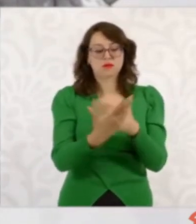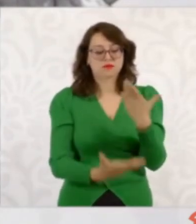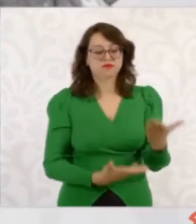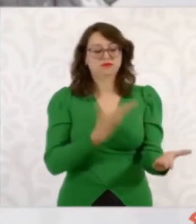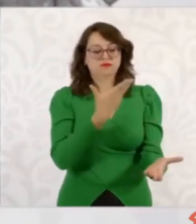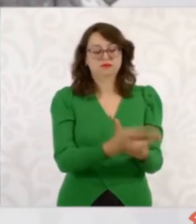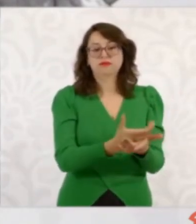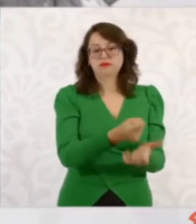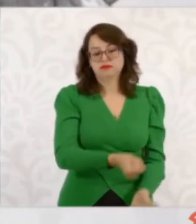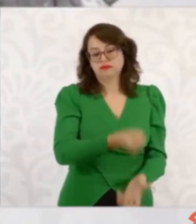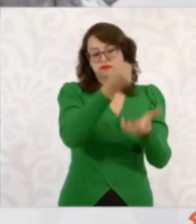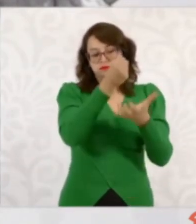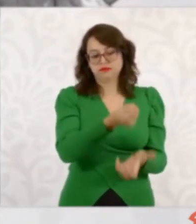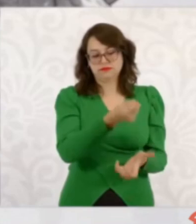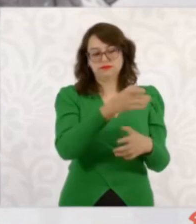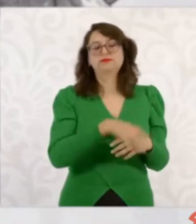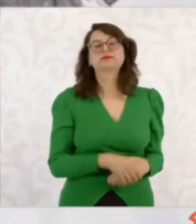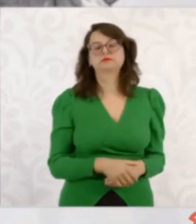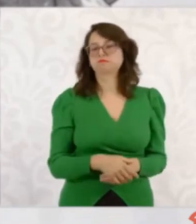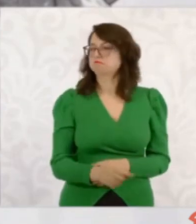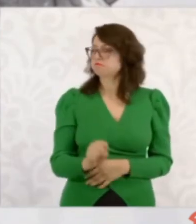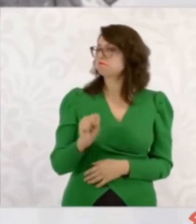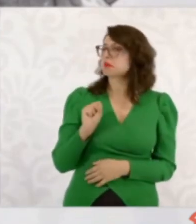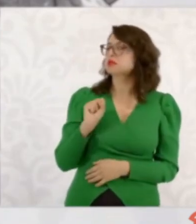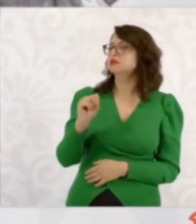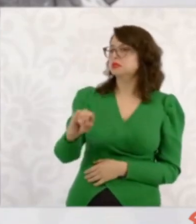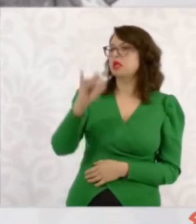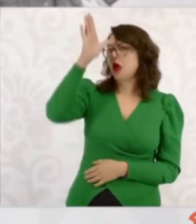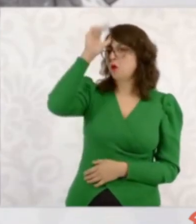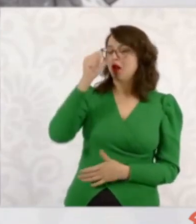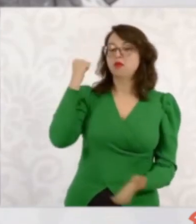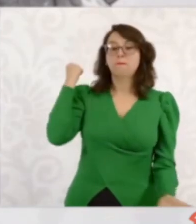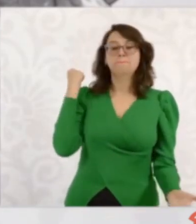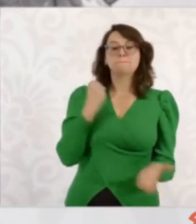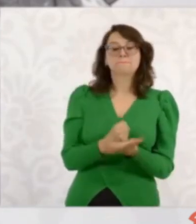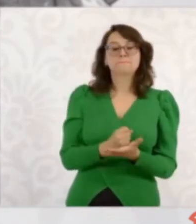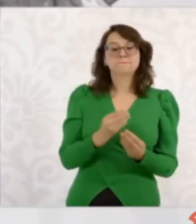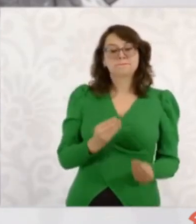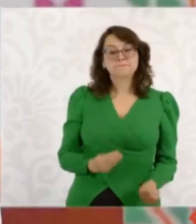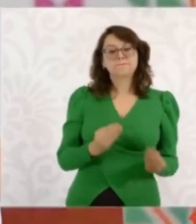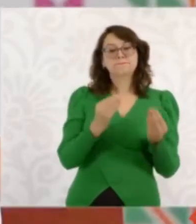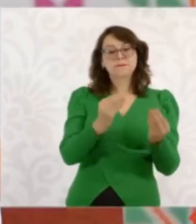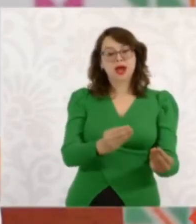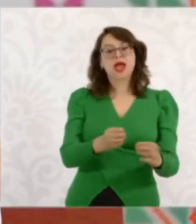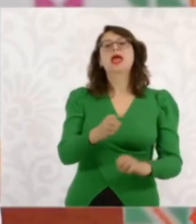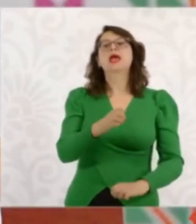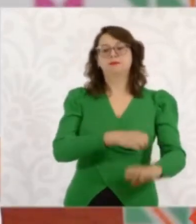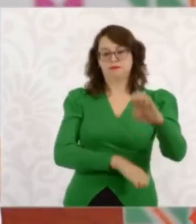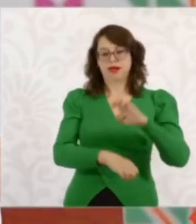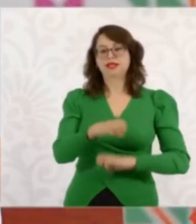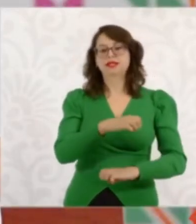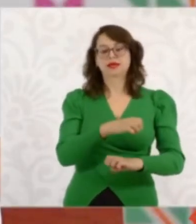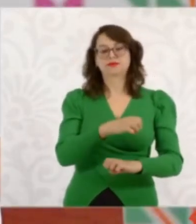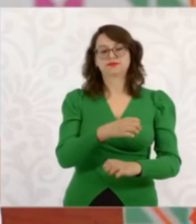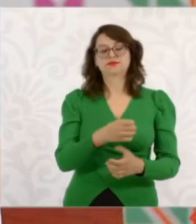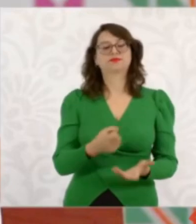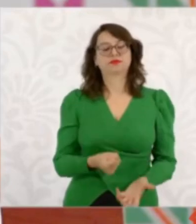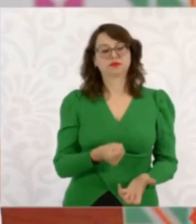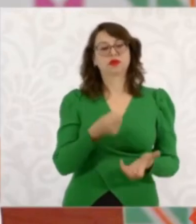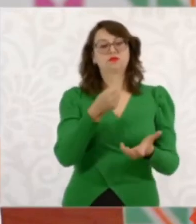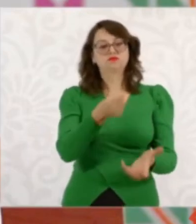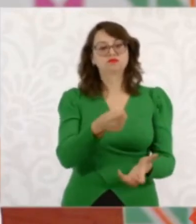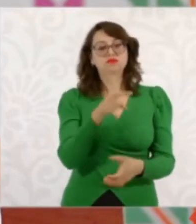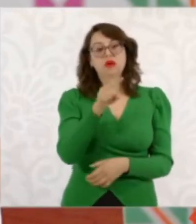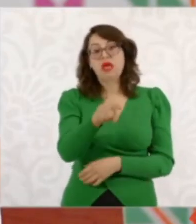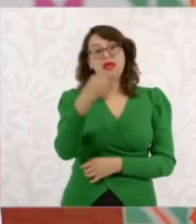Asignan la obra en el periodo de Peña Nieto a una empresa de obra civil que no